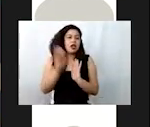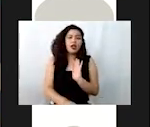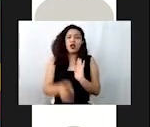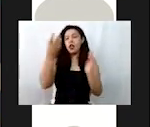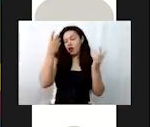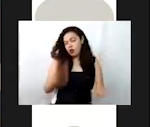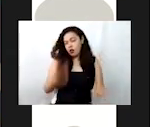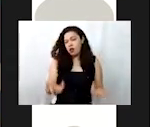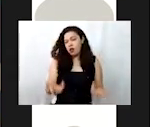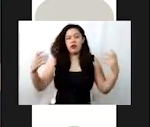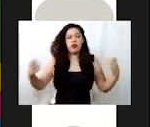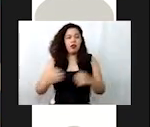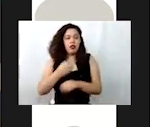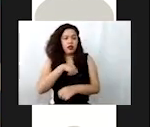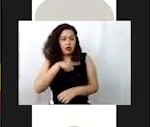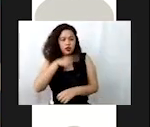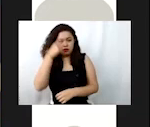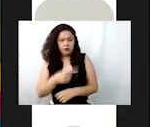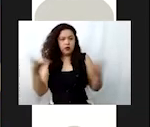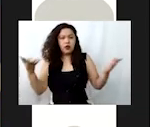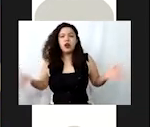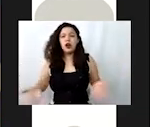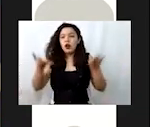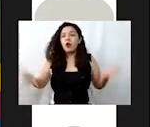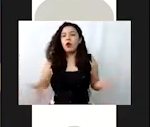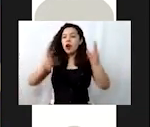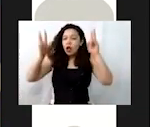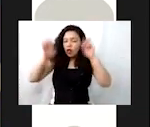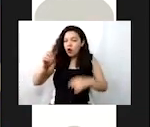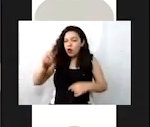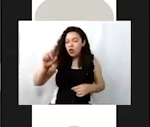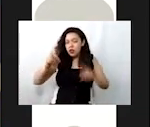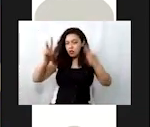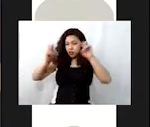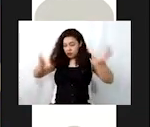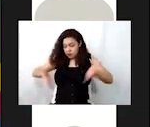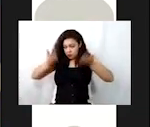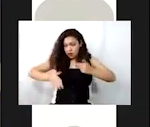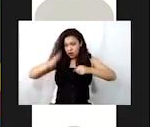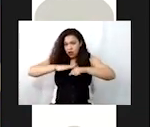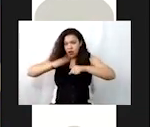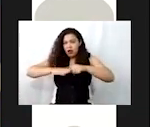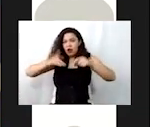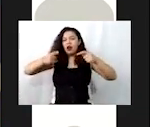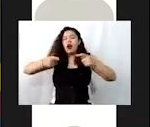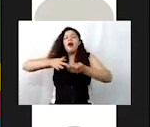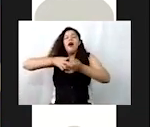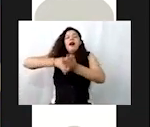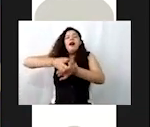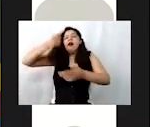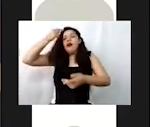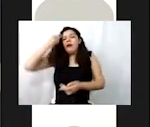pandemia ayudó también a impulsar la importancia del tema de los ODS, particularmente contribuyendo a esto de